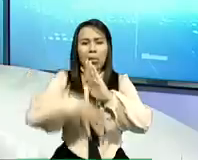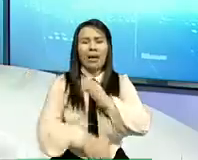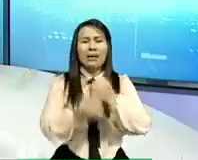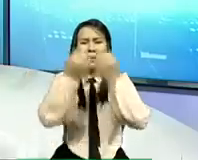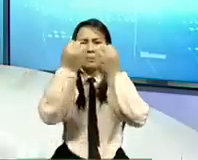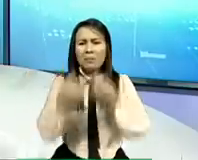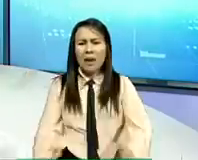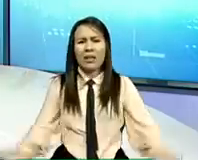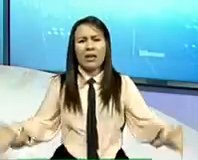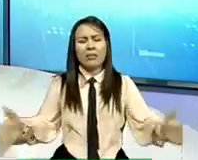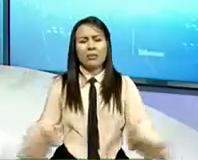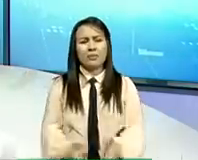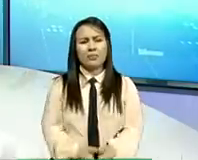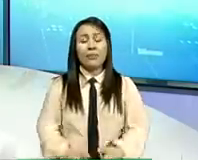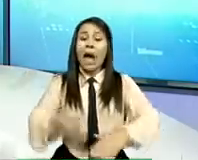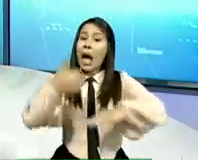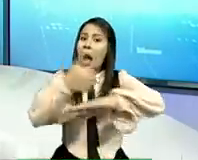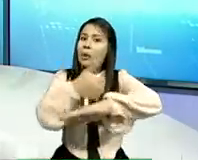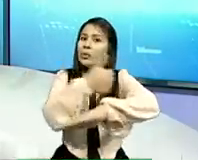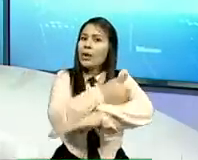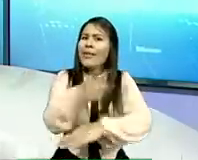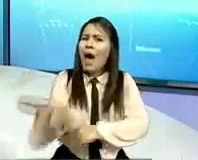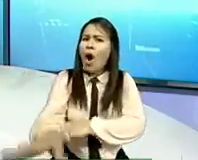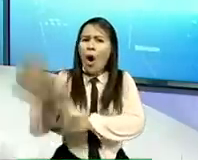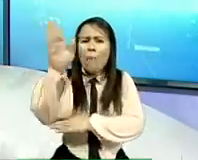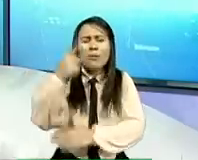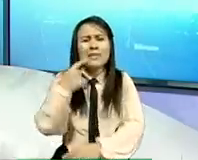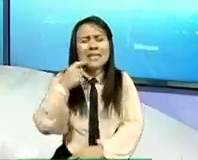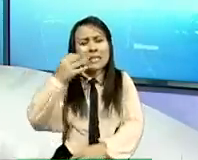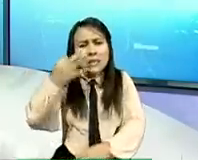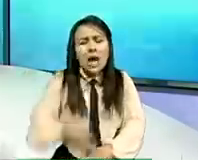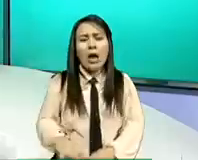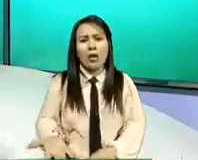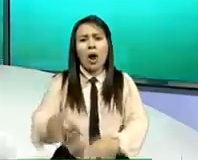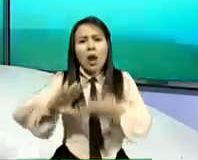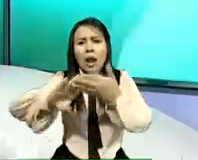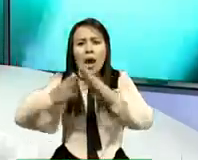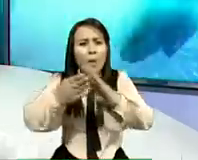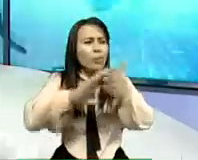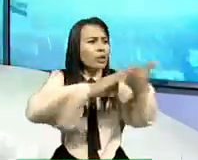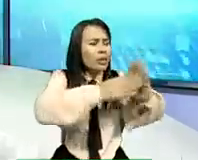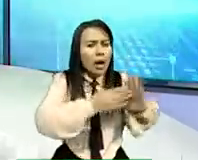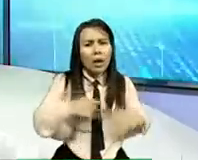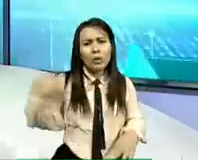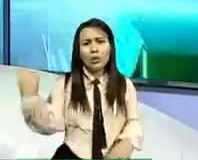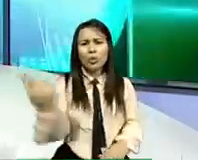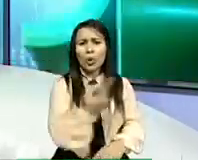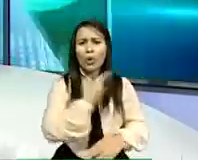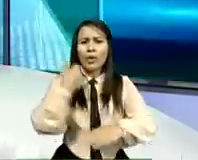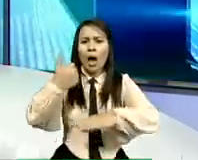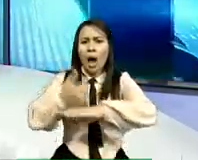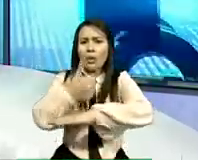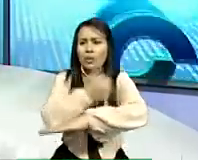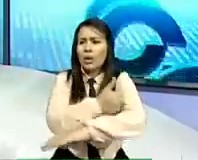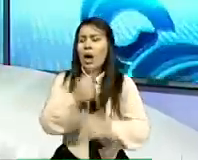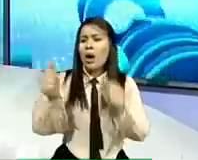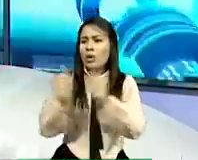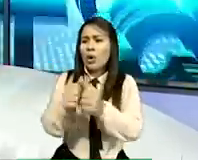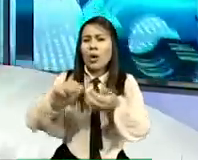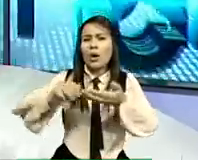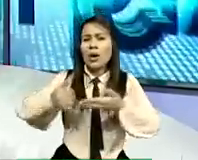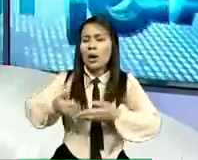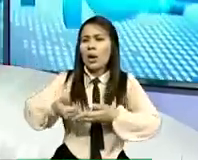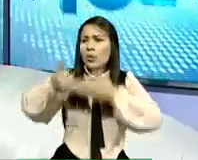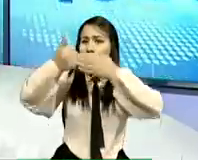Las autoridades tienen el compromiso serio. Y la comunidad en general, no solo las autoridades. Las autoridades solas no pueden